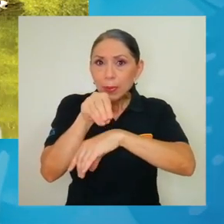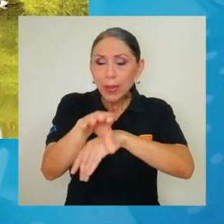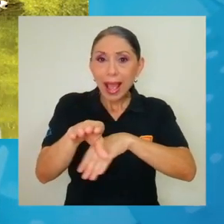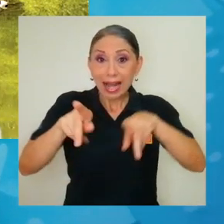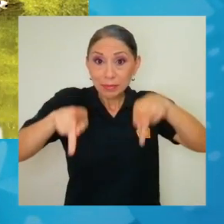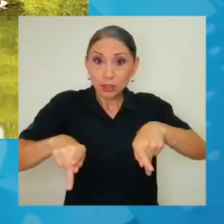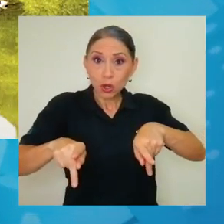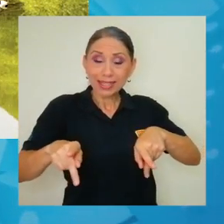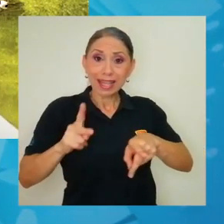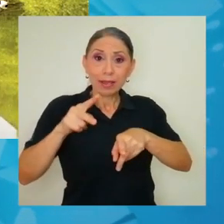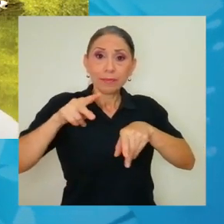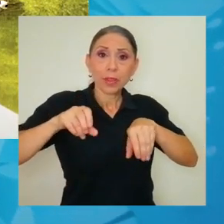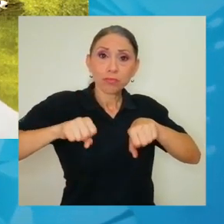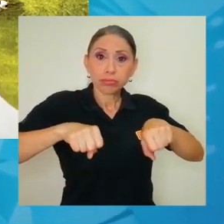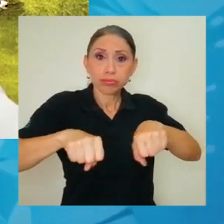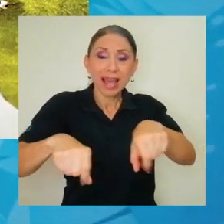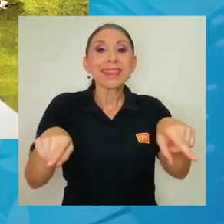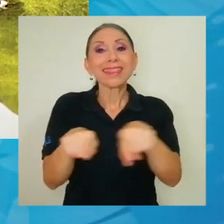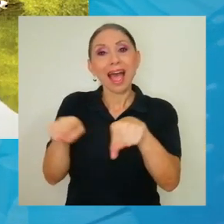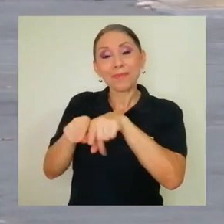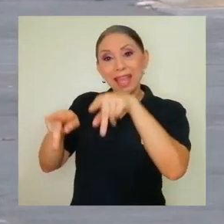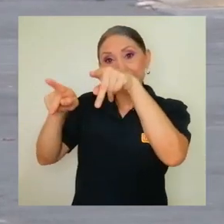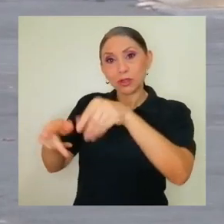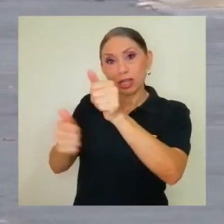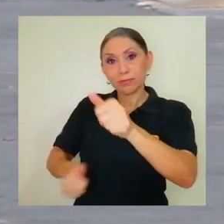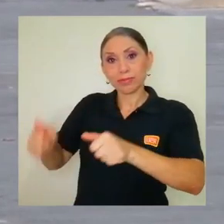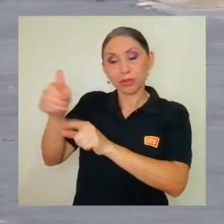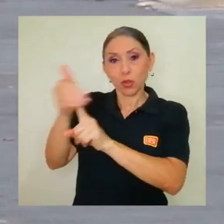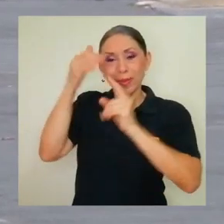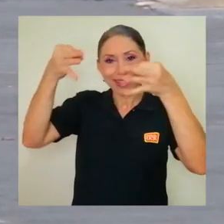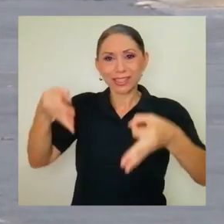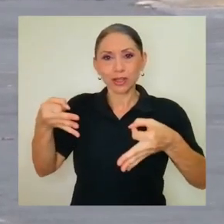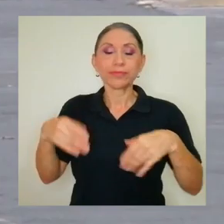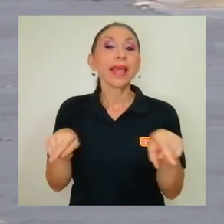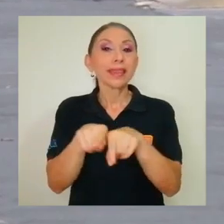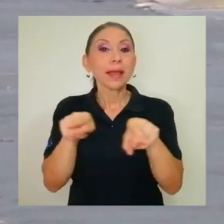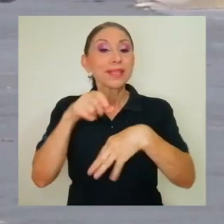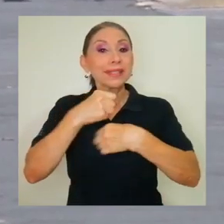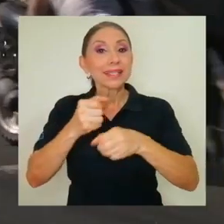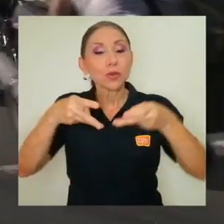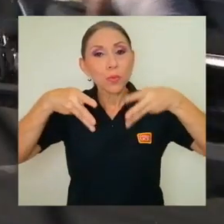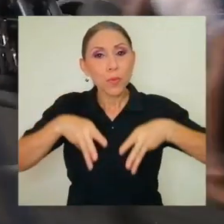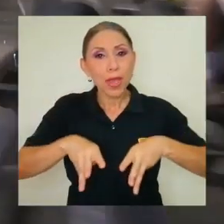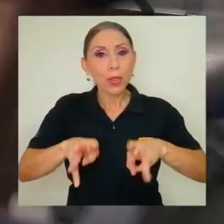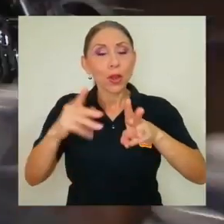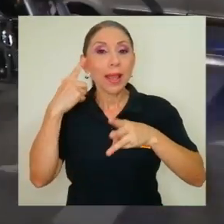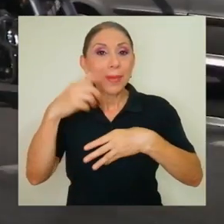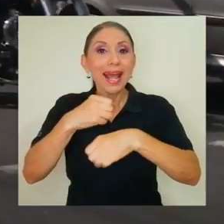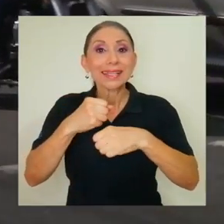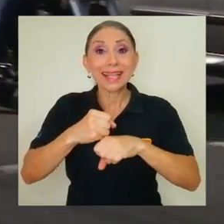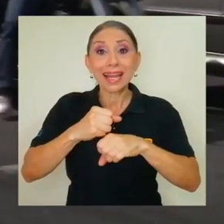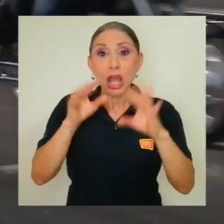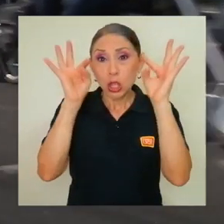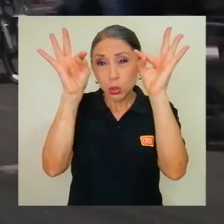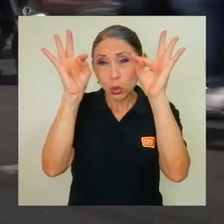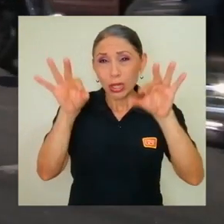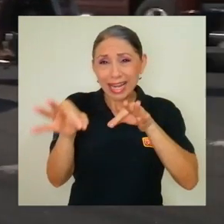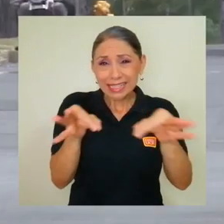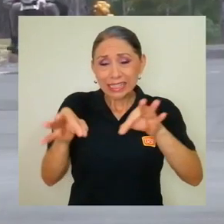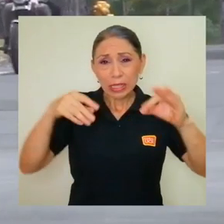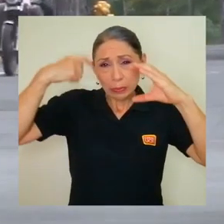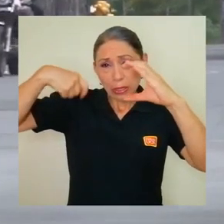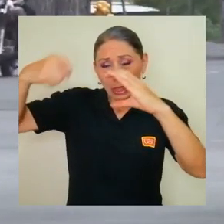Por otra parte, también se desarrolló una metodología para generar videotutoriales